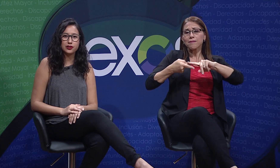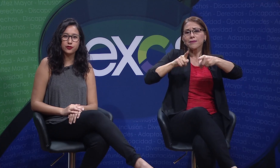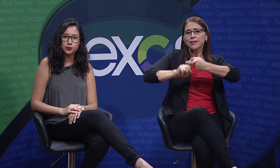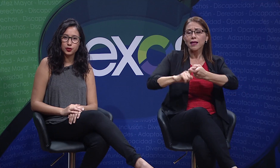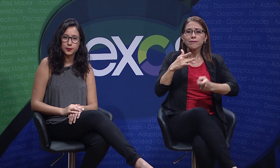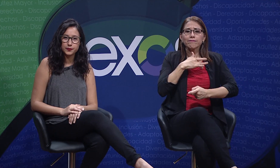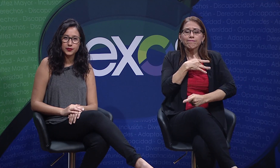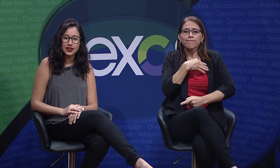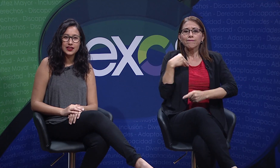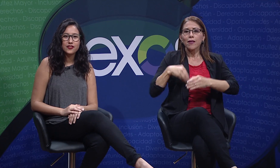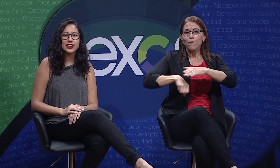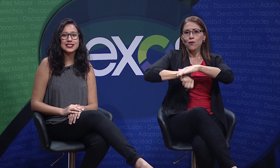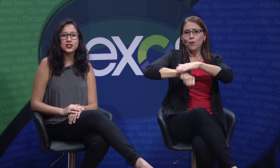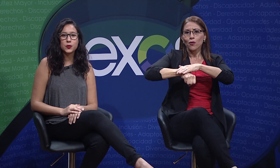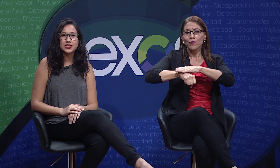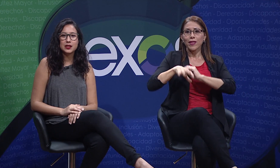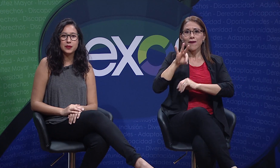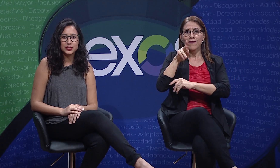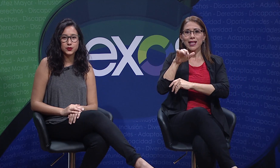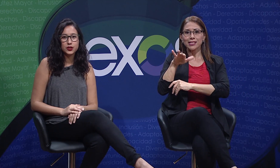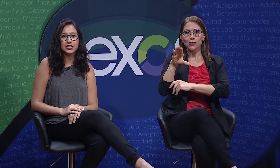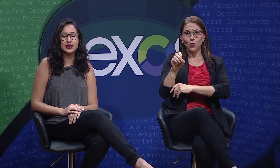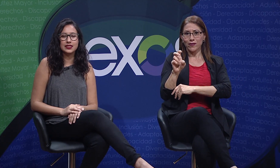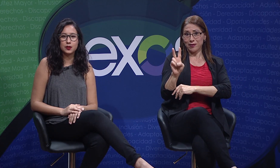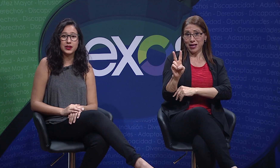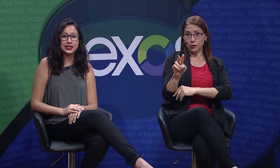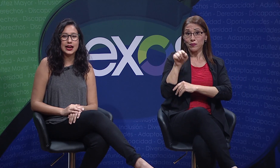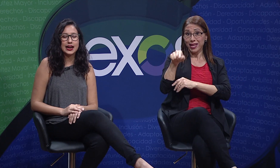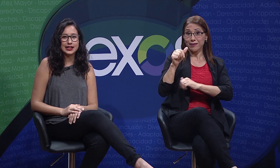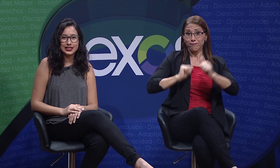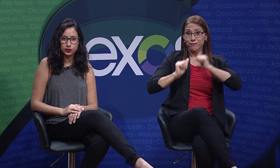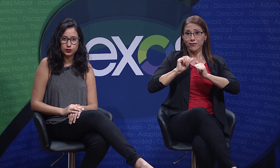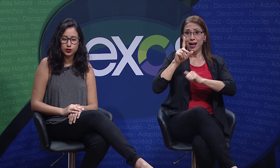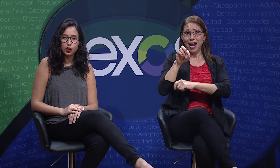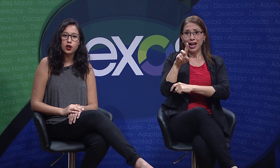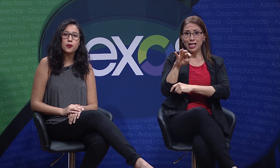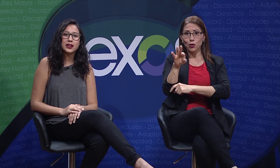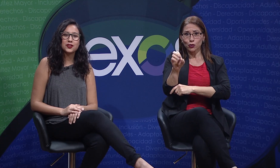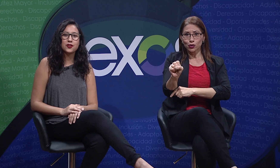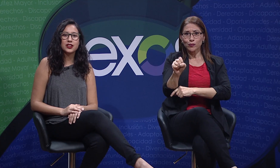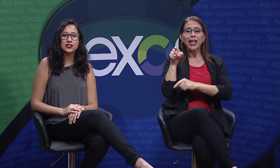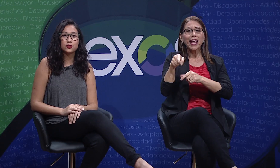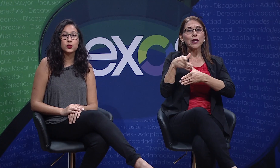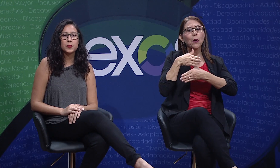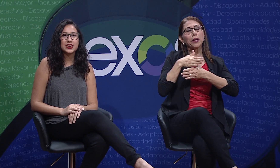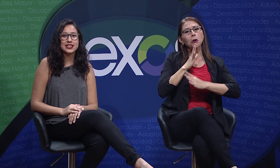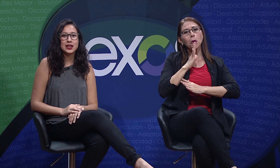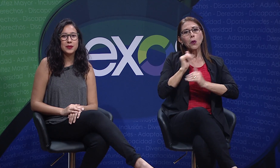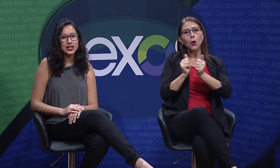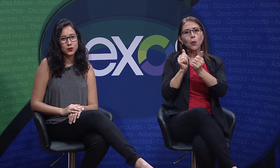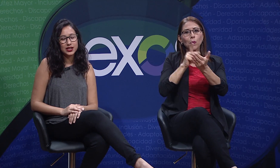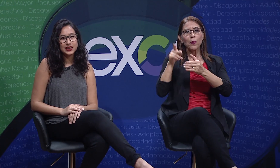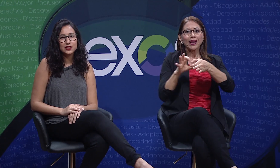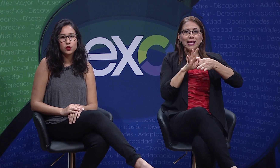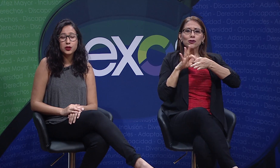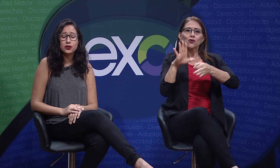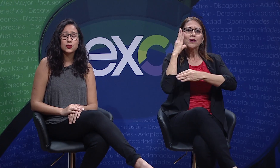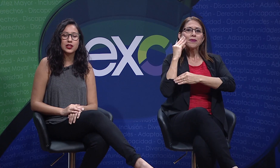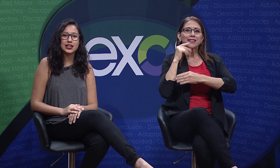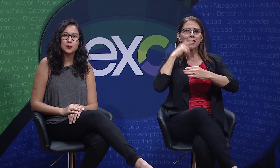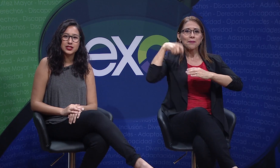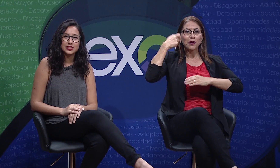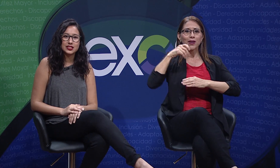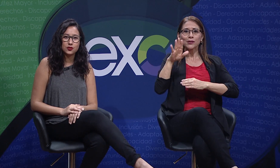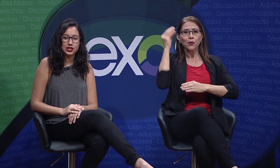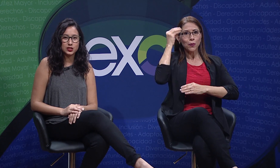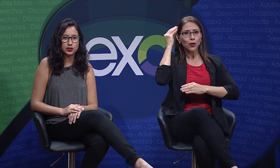pasión por el fútbol. Francisco Villalbazo, quien interpreta a Carlitos, compartió con Nexo su experiencia en la película y su opinión sobre